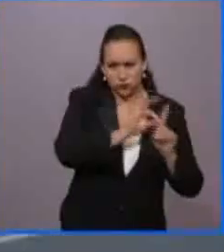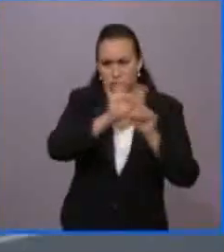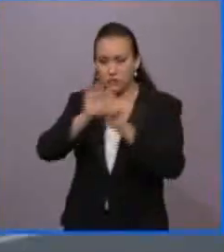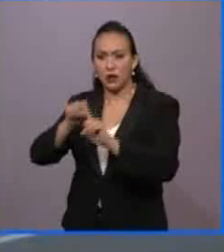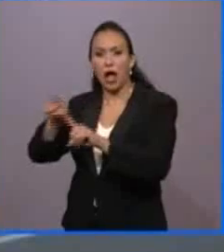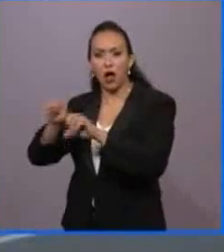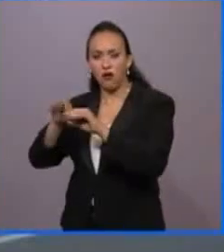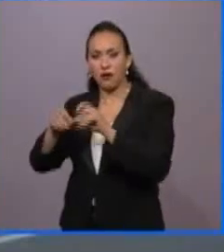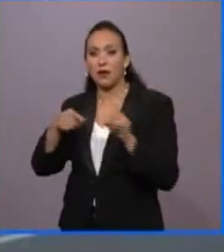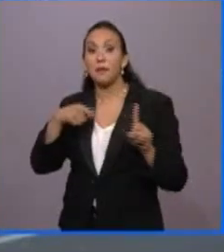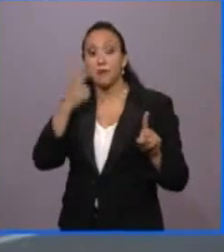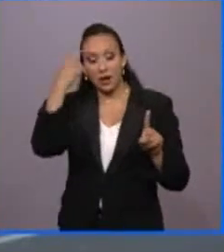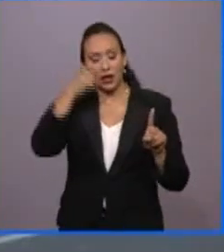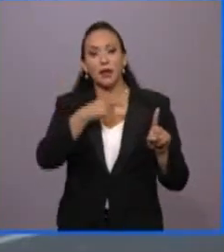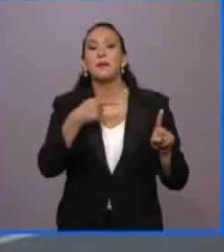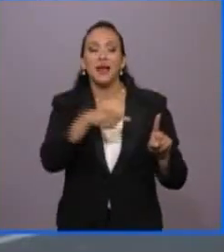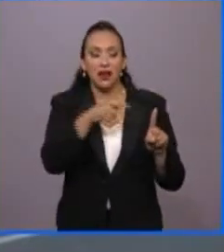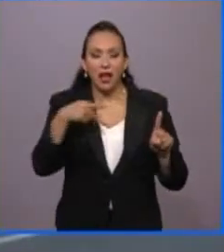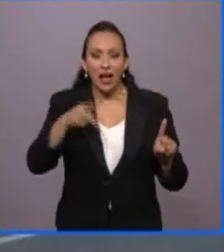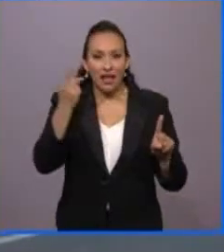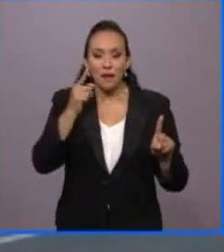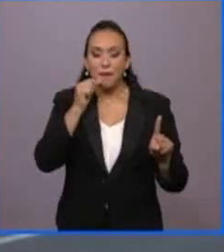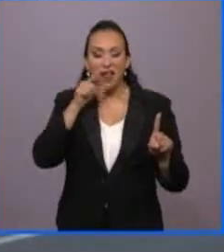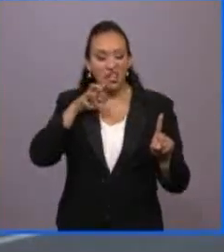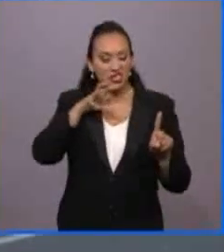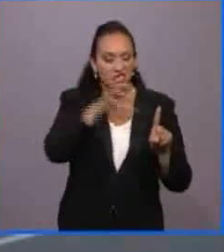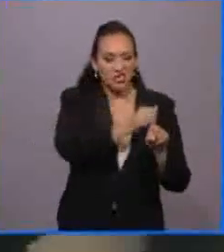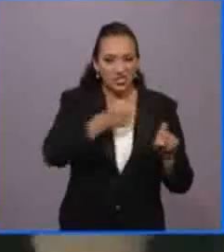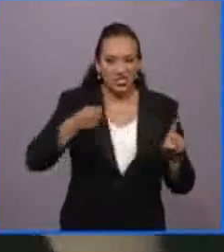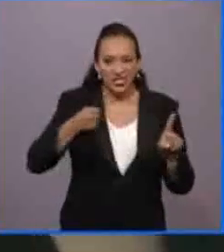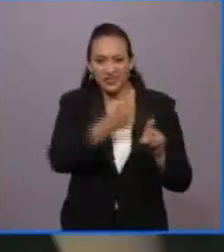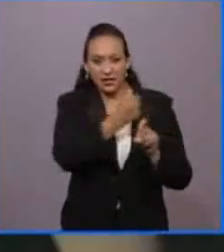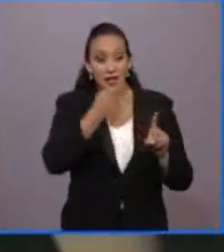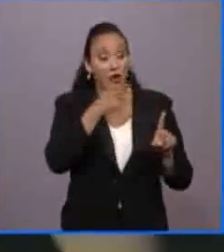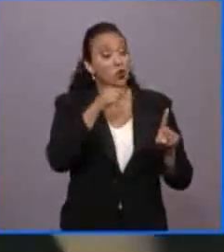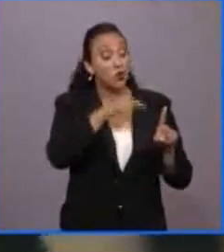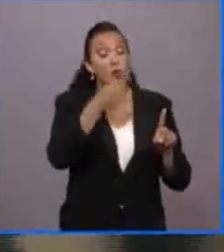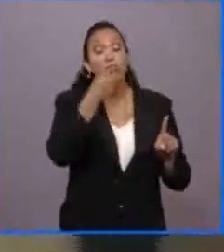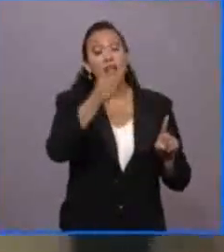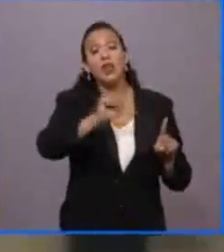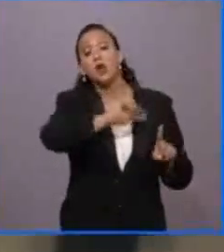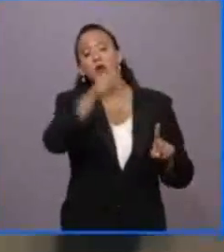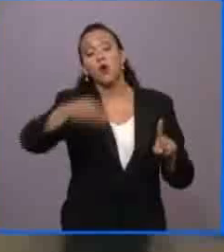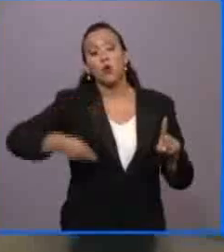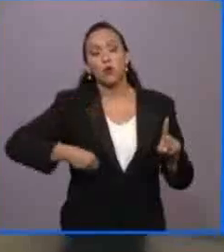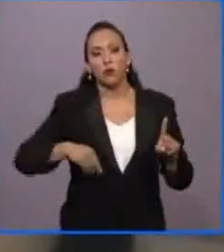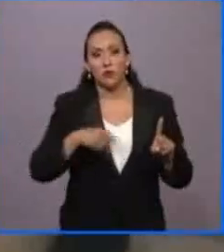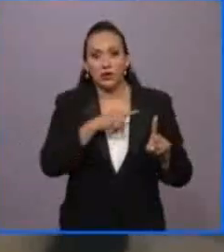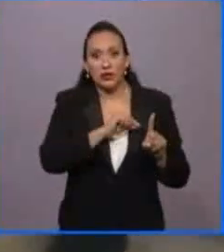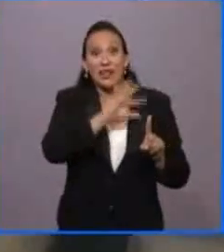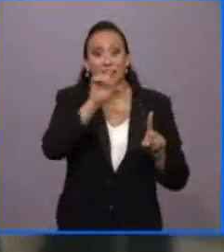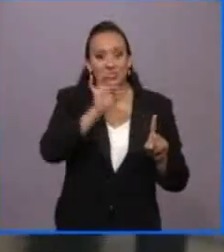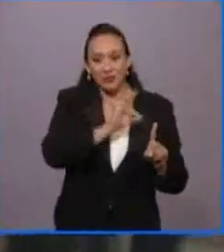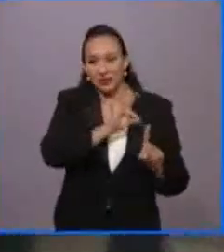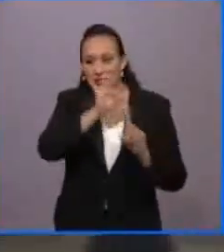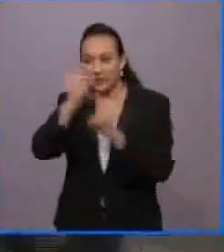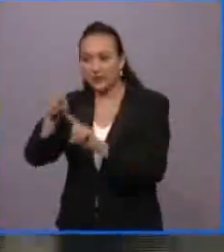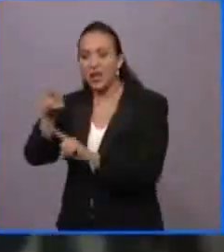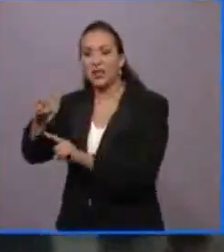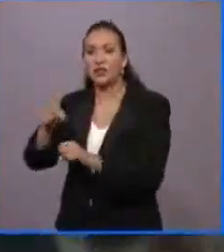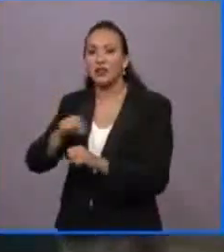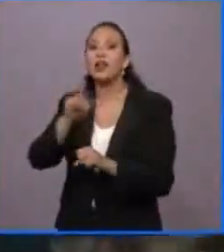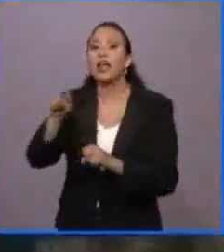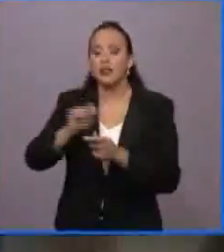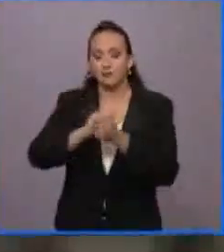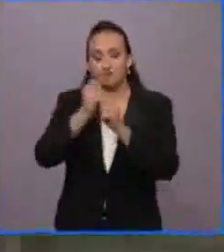el caso, pero antes fue torturado por policías ministeriales para que incriminara a una persona. Su testimonio fue redactado en